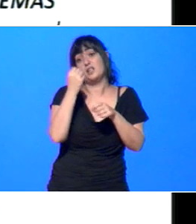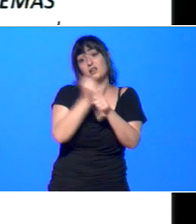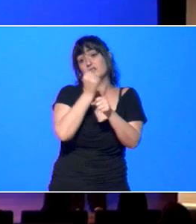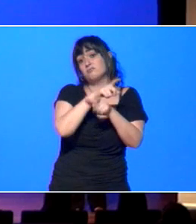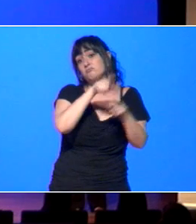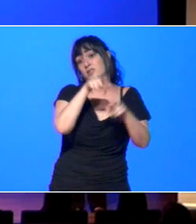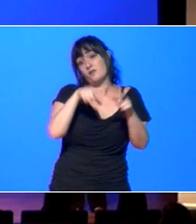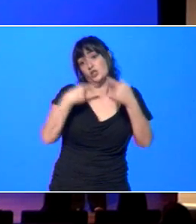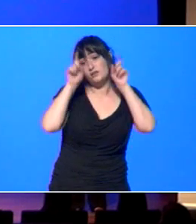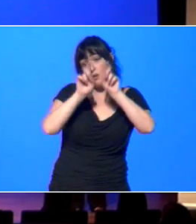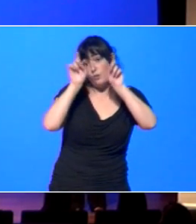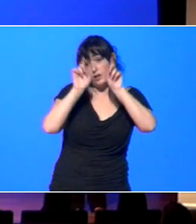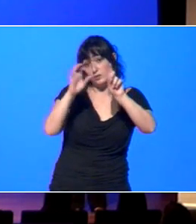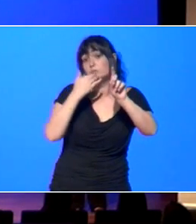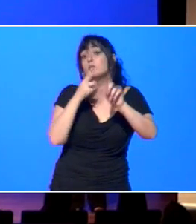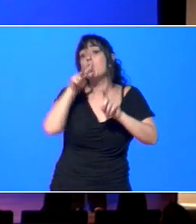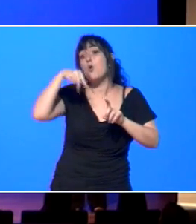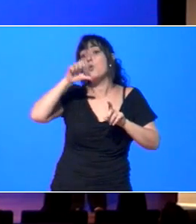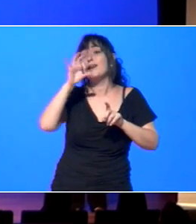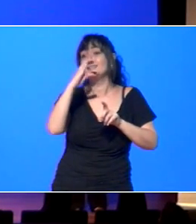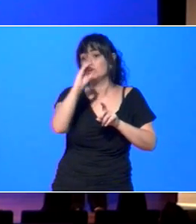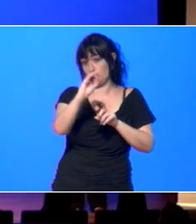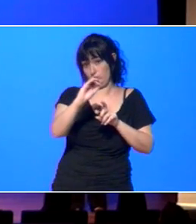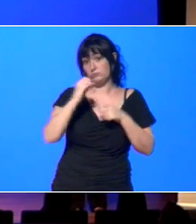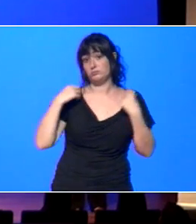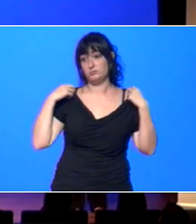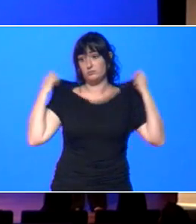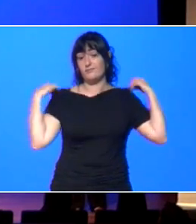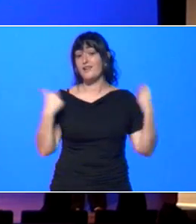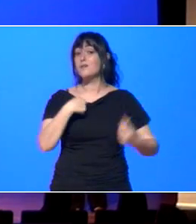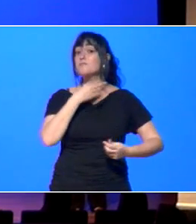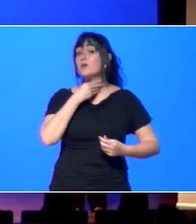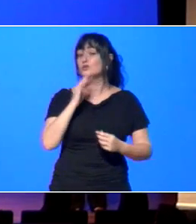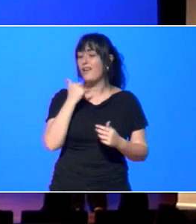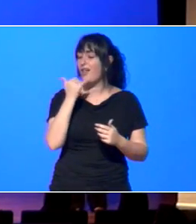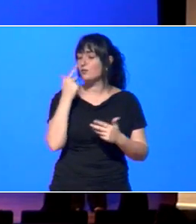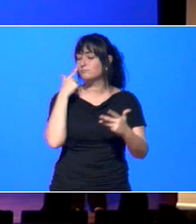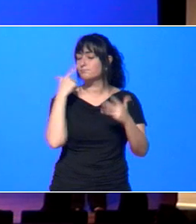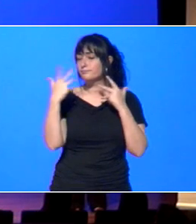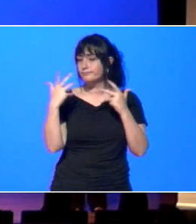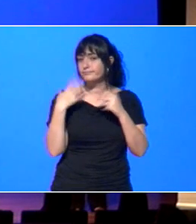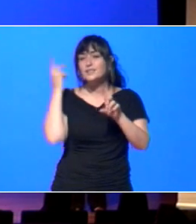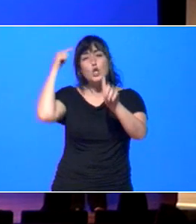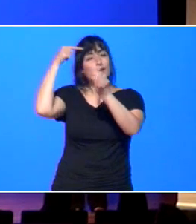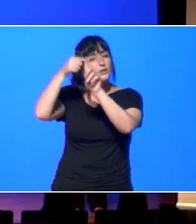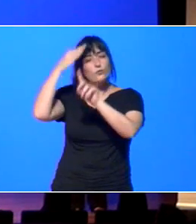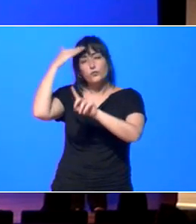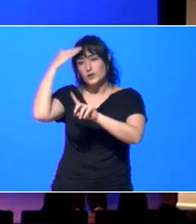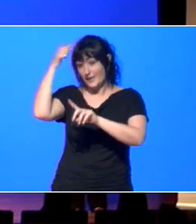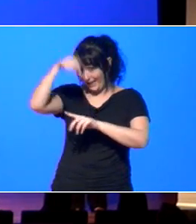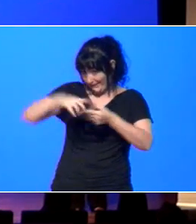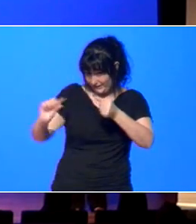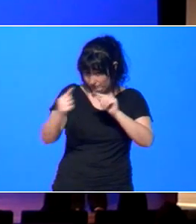es la UNESCO. Y a mí lo que me gusta resaltar fundamentalmente es que el objetivo fundamental de lo que estamos aquí